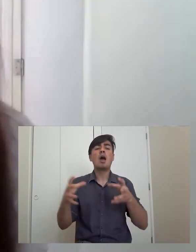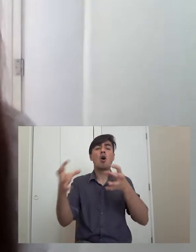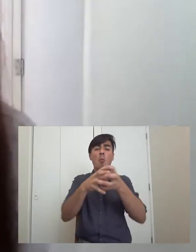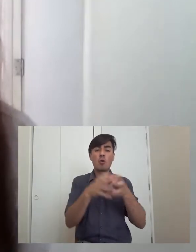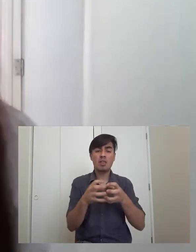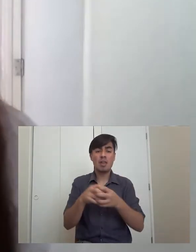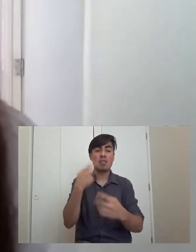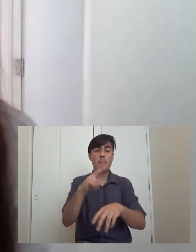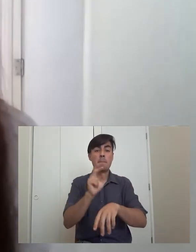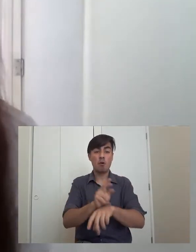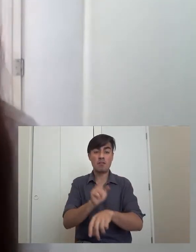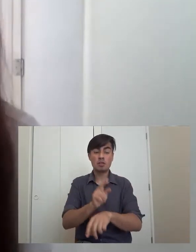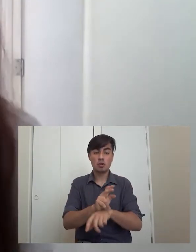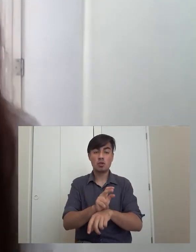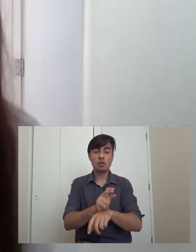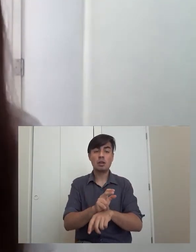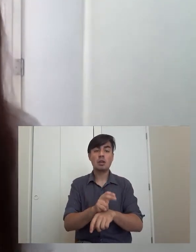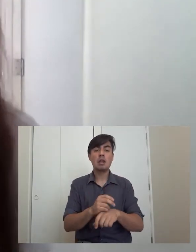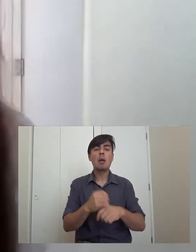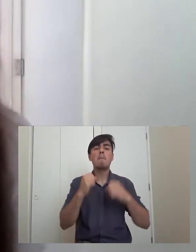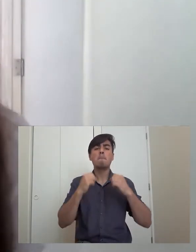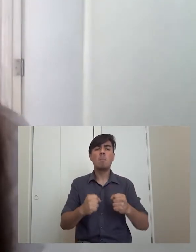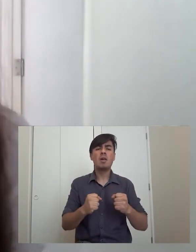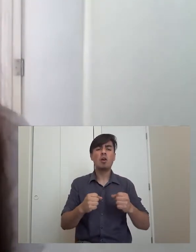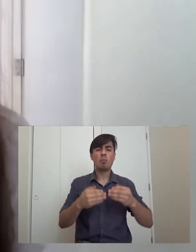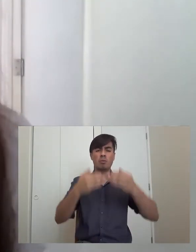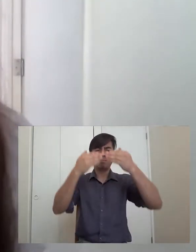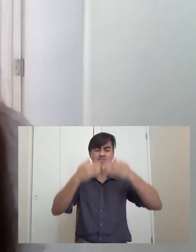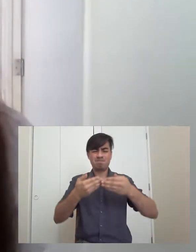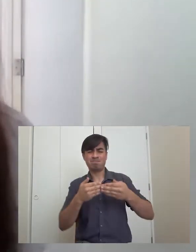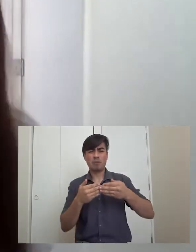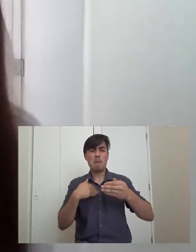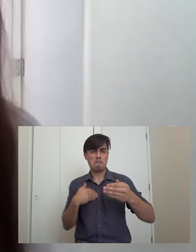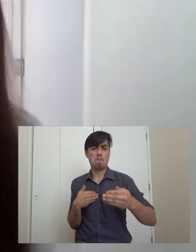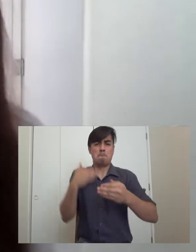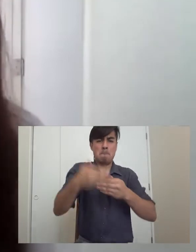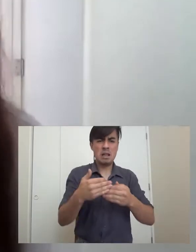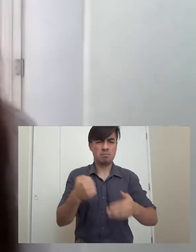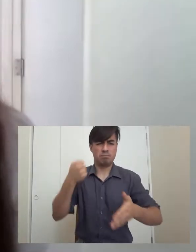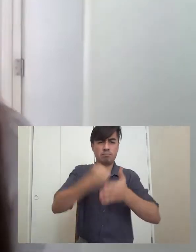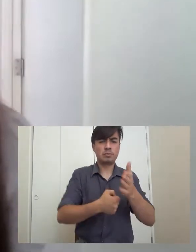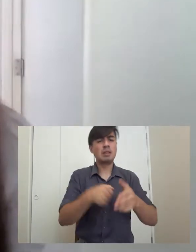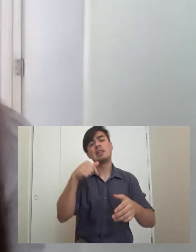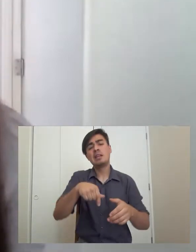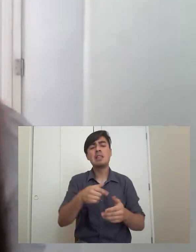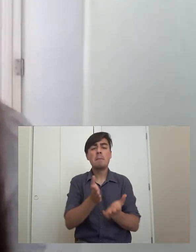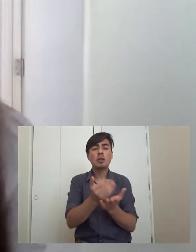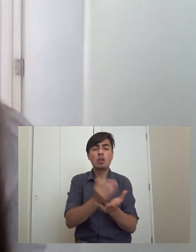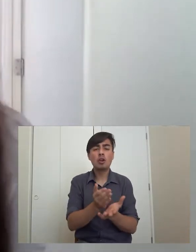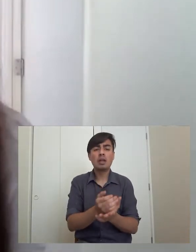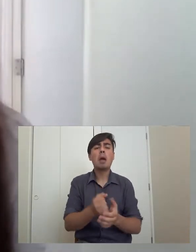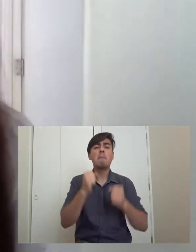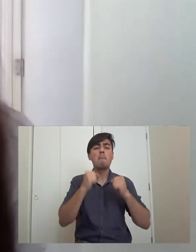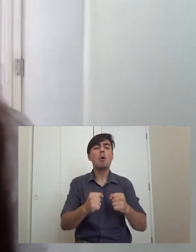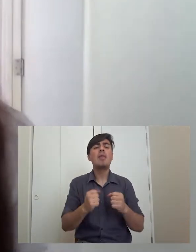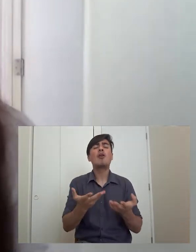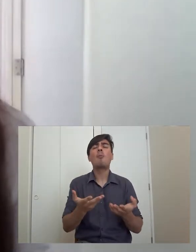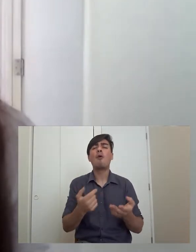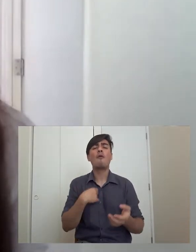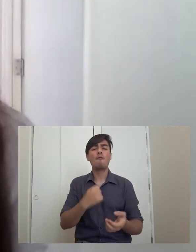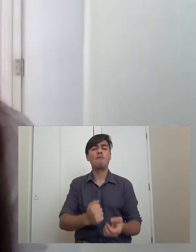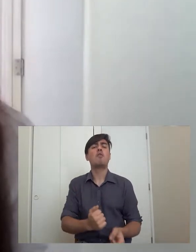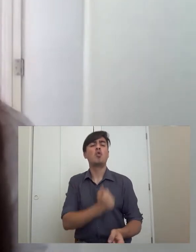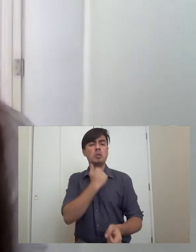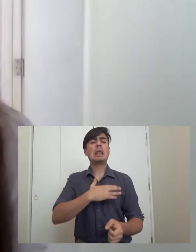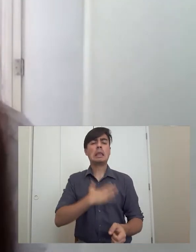han logrado que las comunidades de profesoras y profesores crucen la barrera de que este tipo de